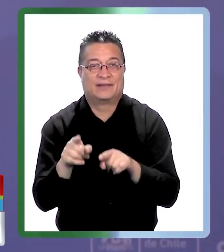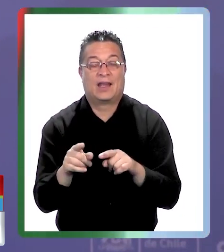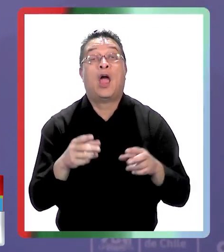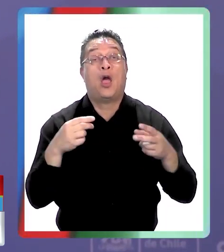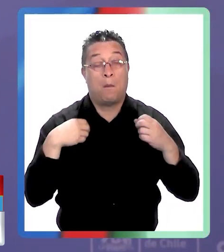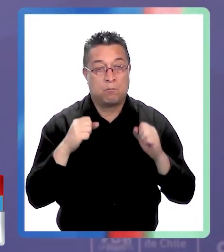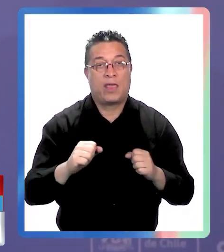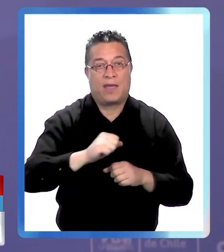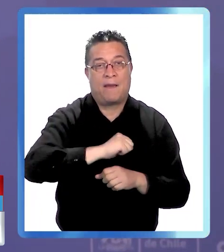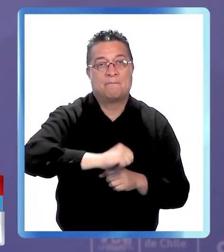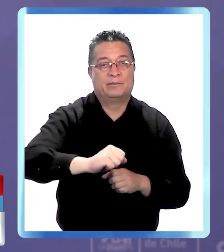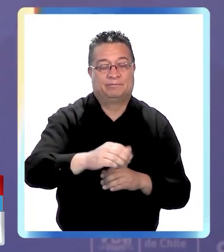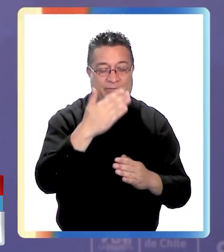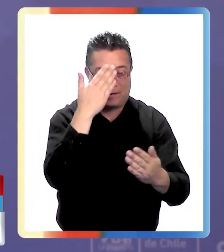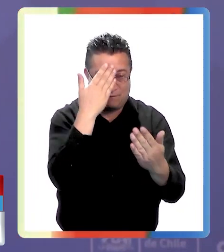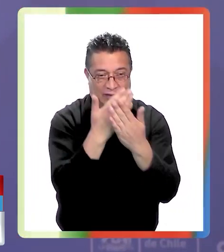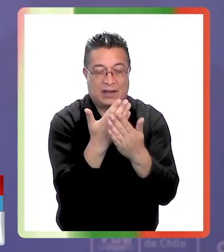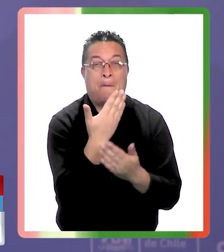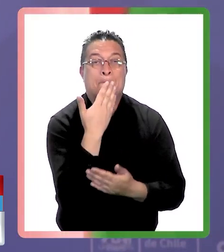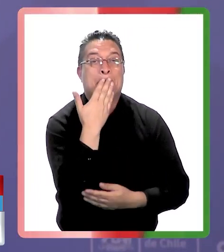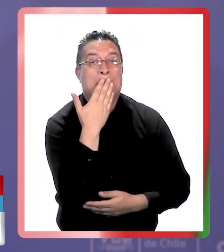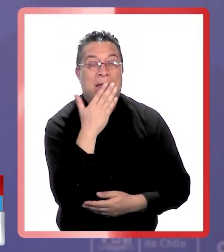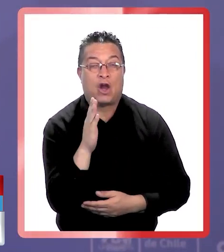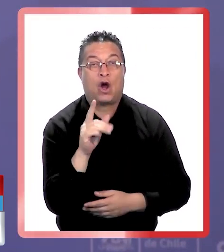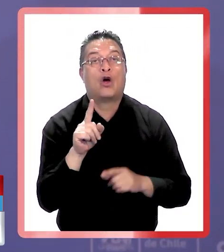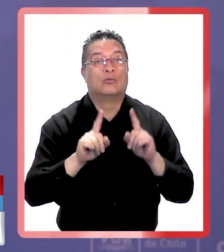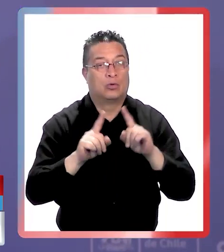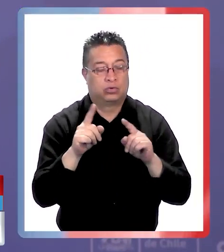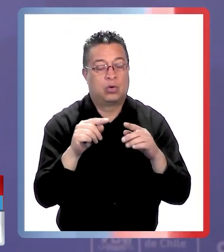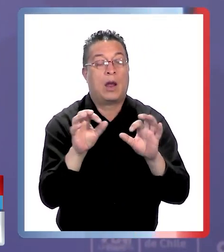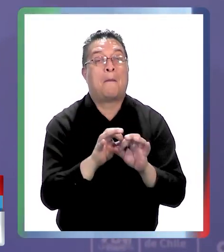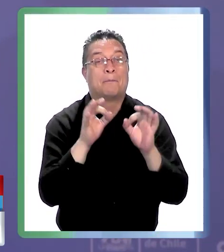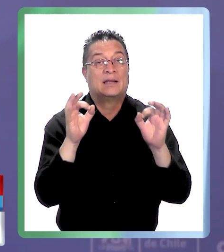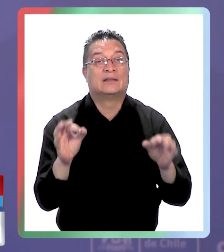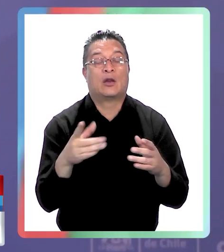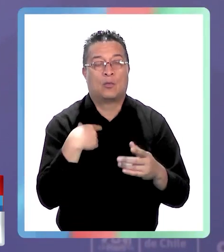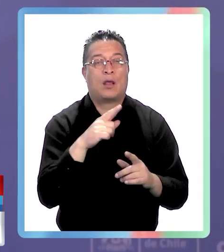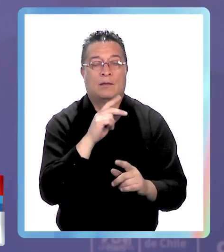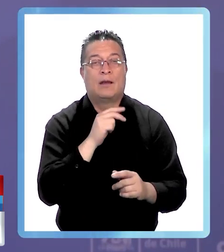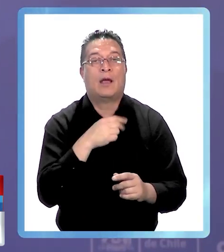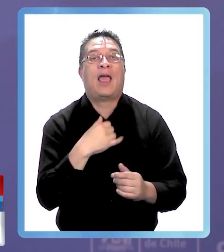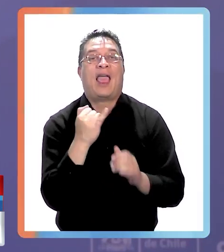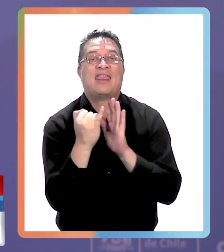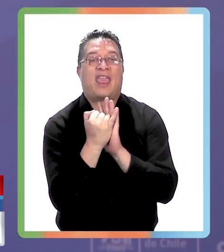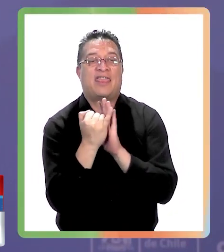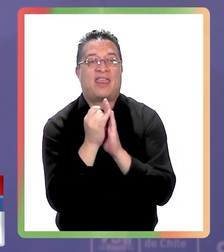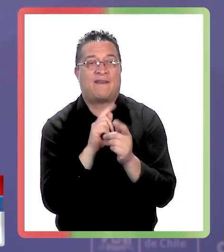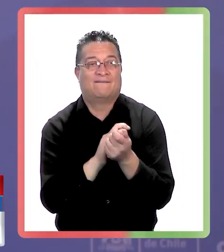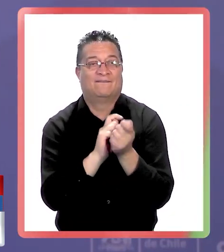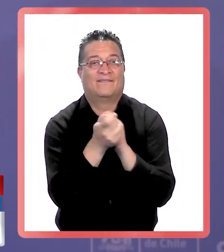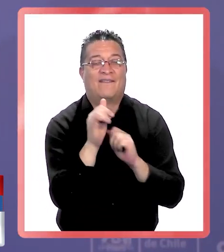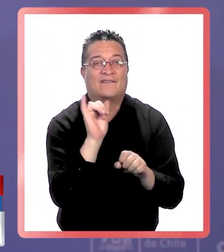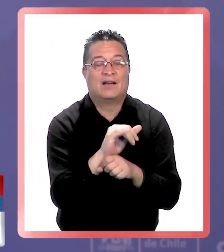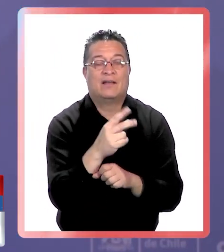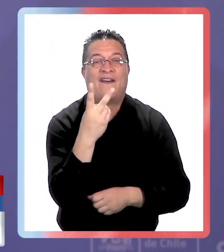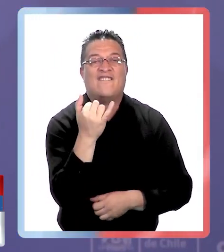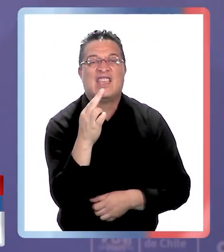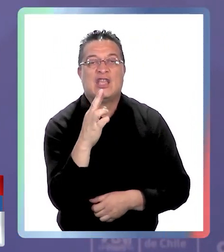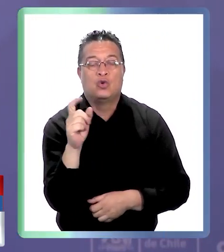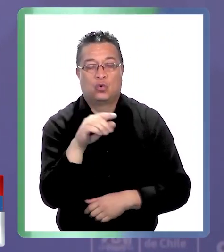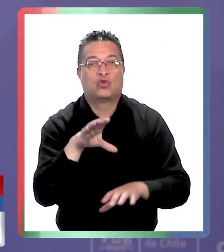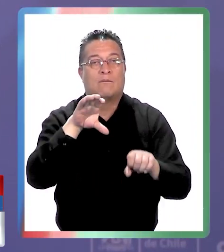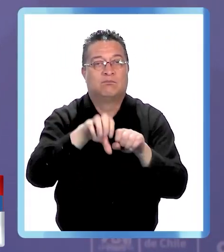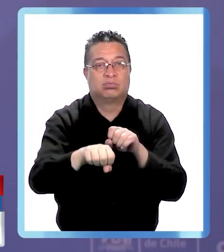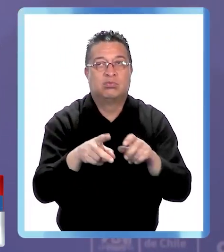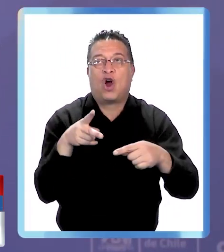Así vamos a poder prevenir y enfrentar de mejor manera casos muy concretos como la suplantación de identidad, el envío de virus,